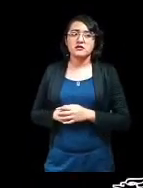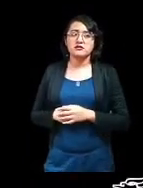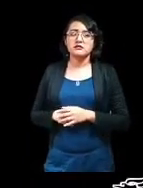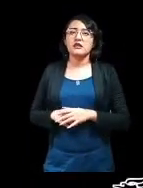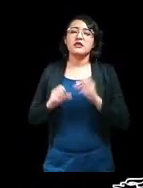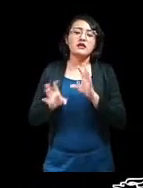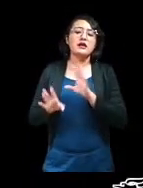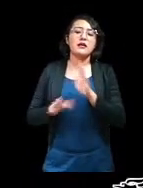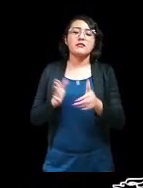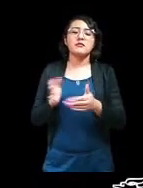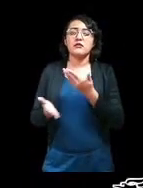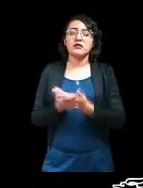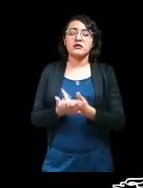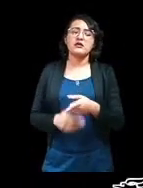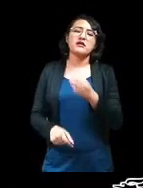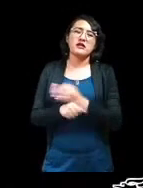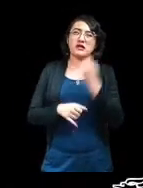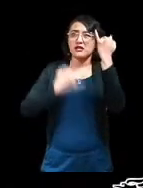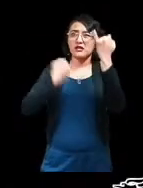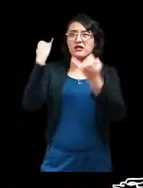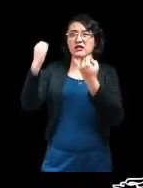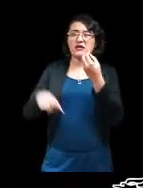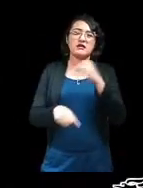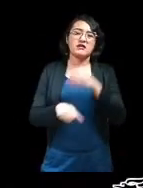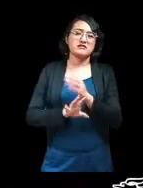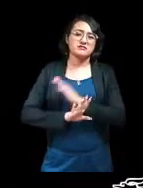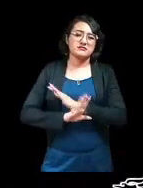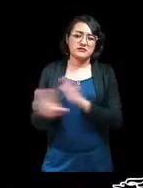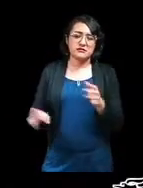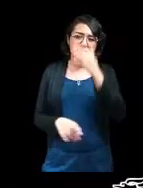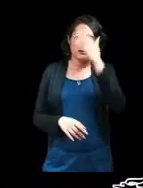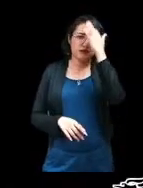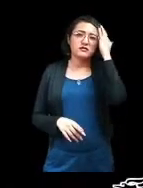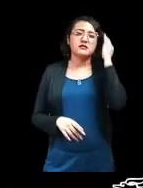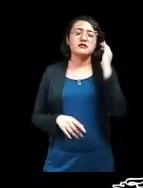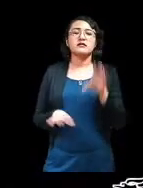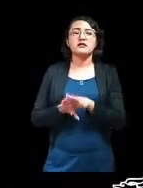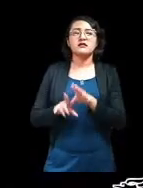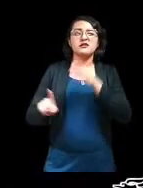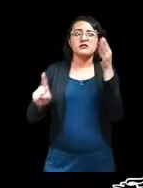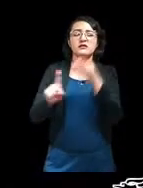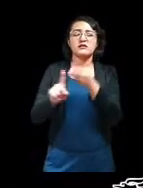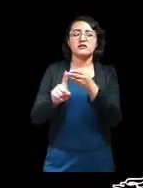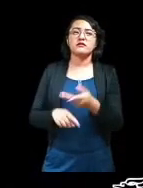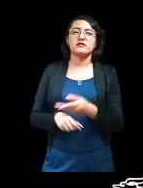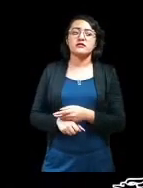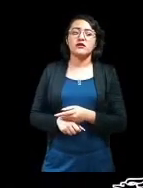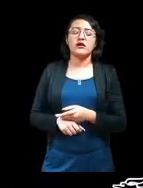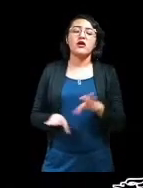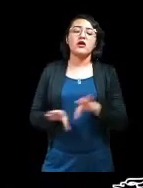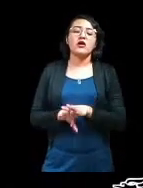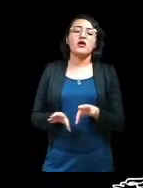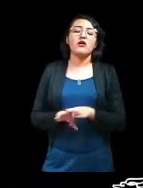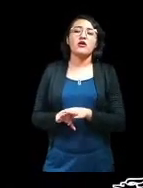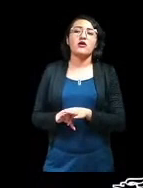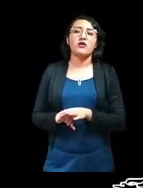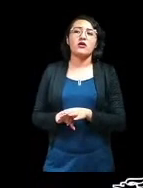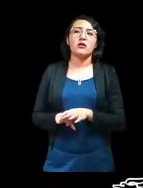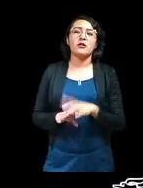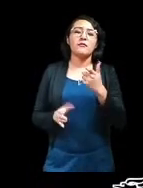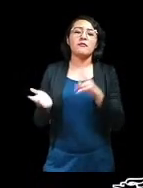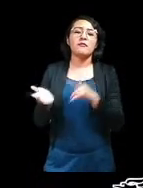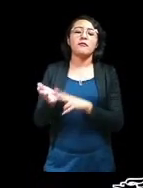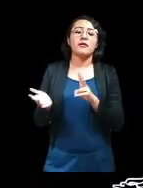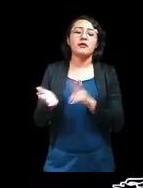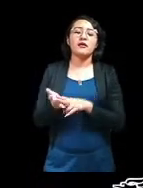estar presentando estas ocurrencias que solamente tienen el objetivo de llenar o de justificar el cobro de la